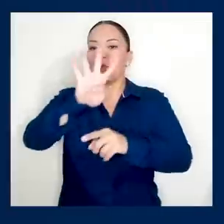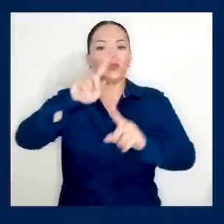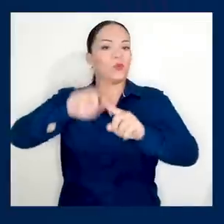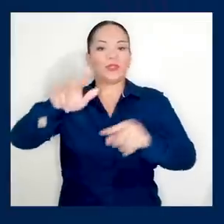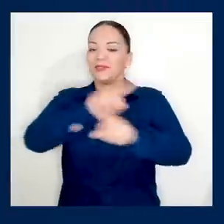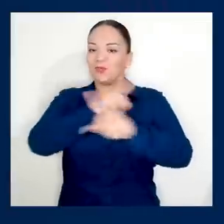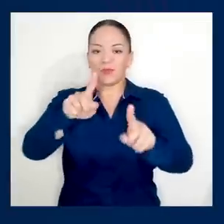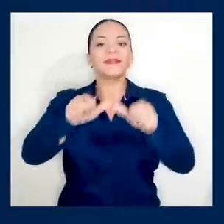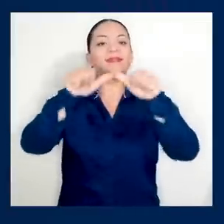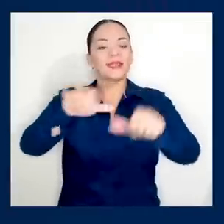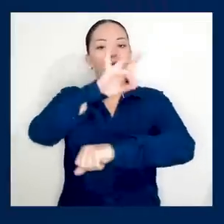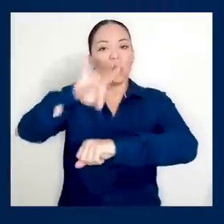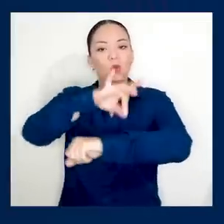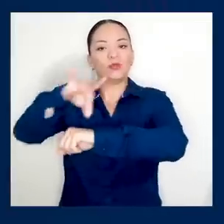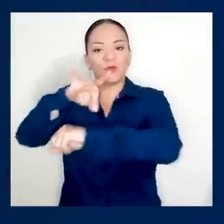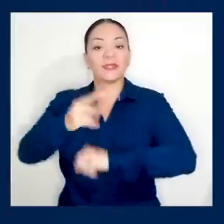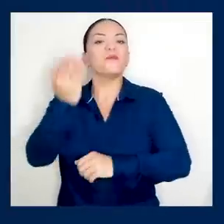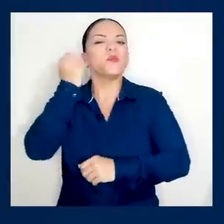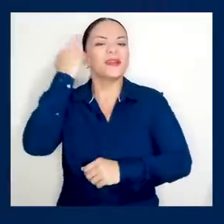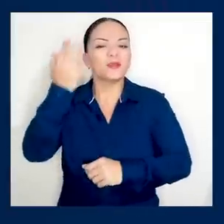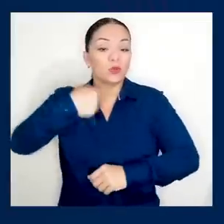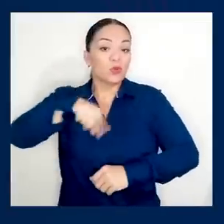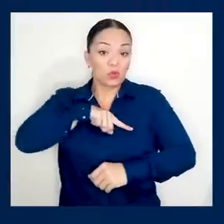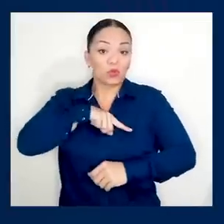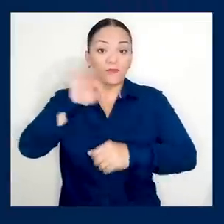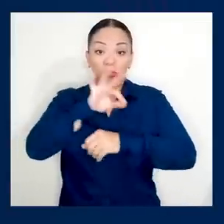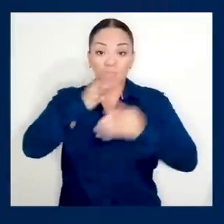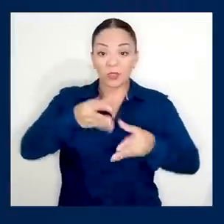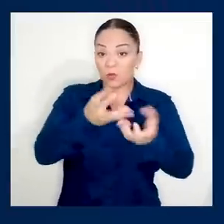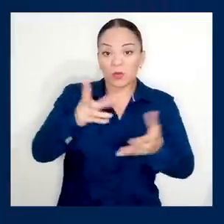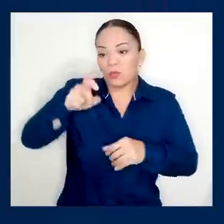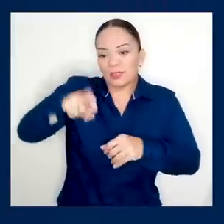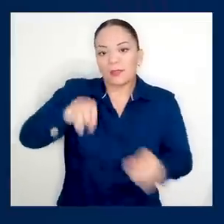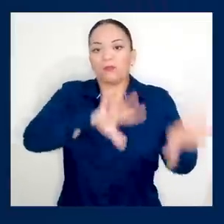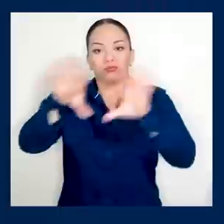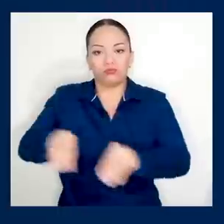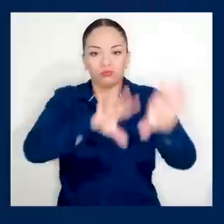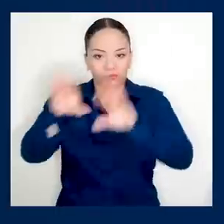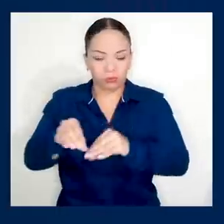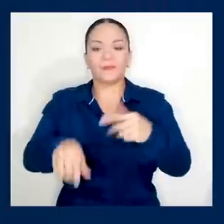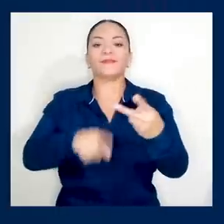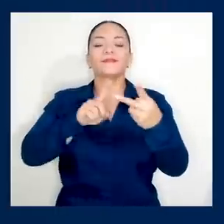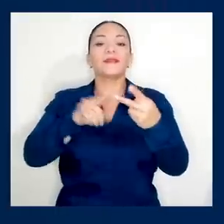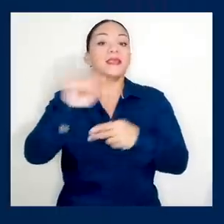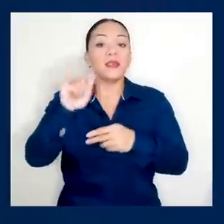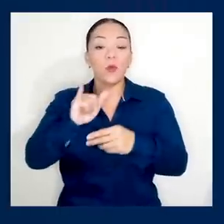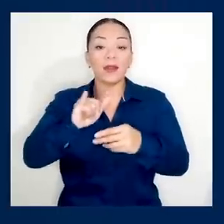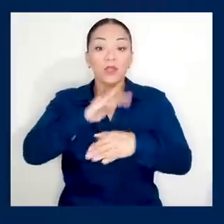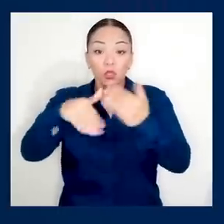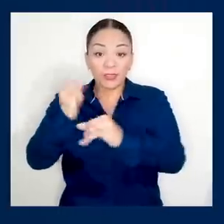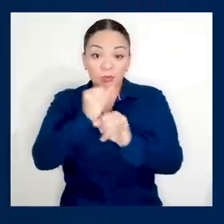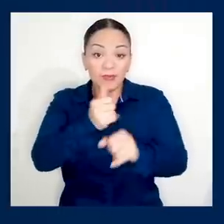¿Por qué? Porque nosotros no tenemos que seguir produciendo 24 horas. Tampoco es para todo el sector privado